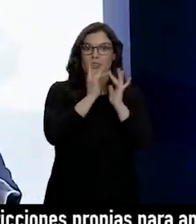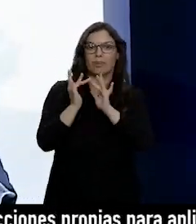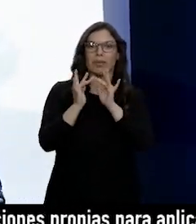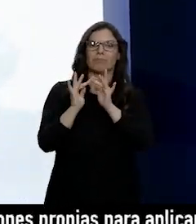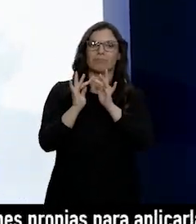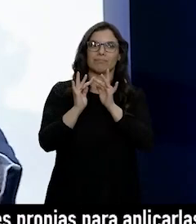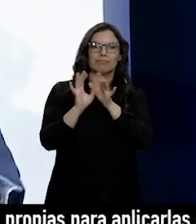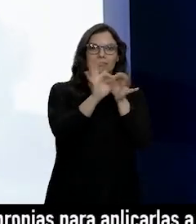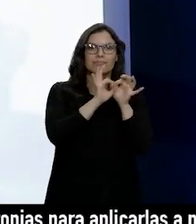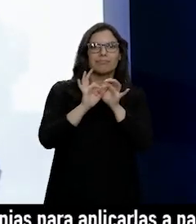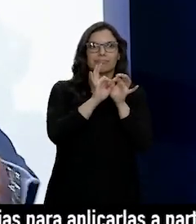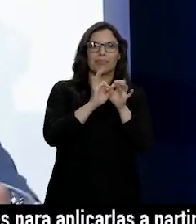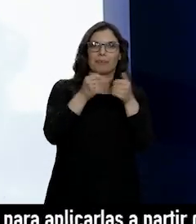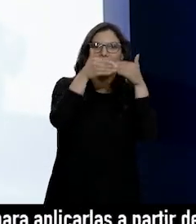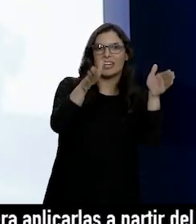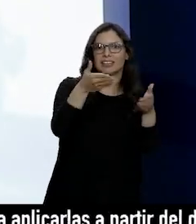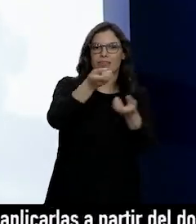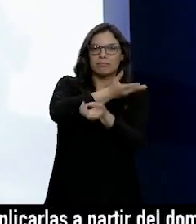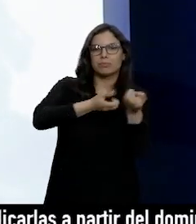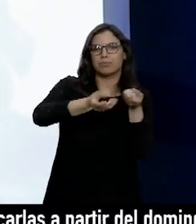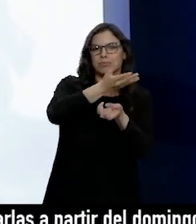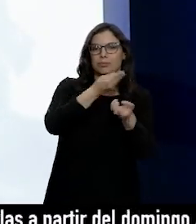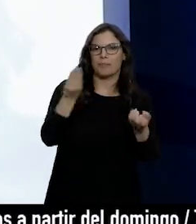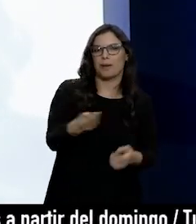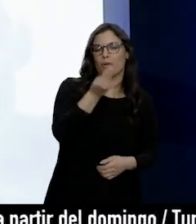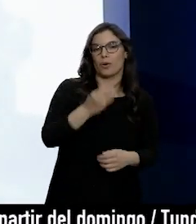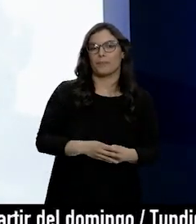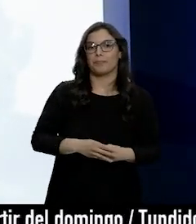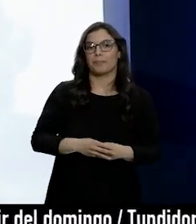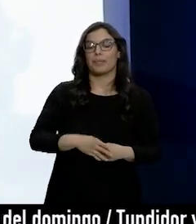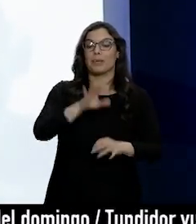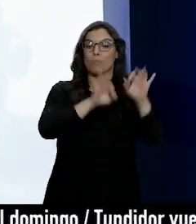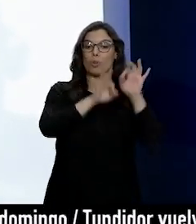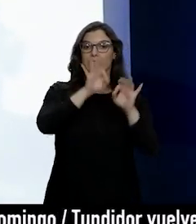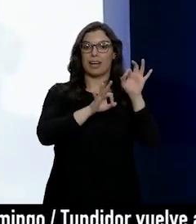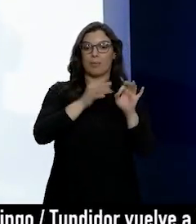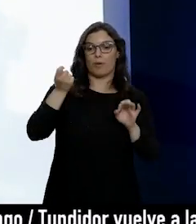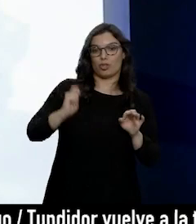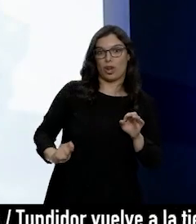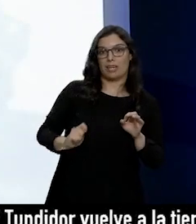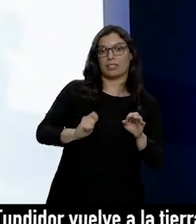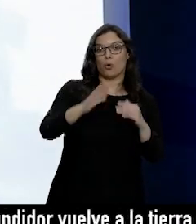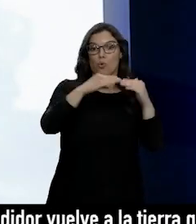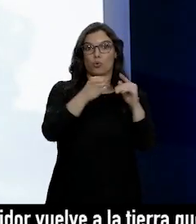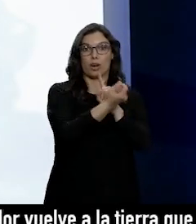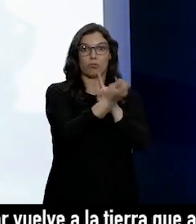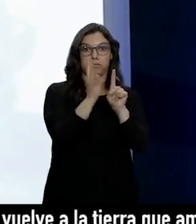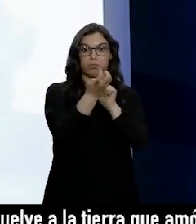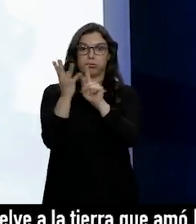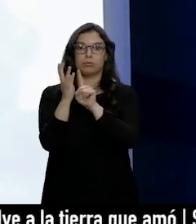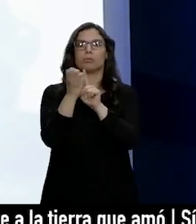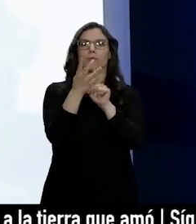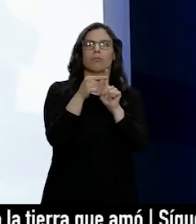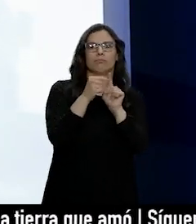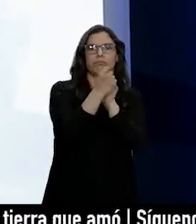relación, en fin, mucho más abierta y los ratios de atención, pues lógicamente, sean mucho mayores.